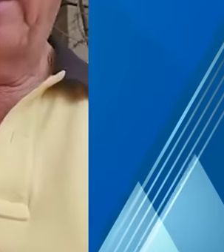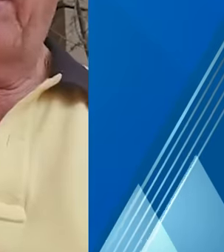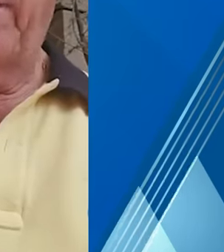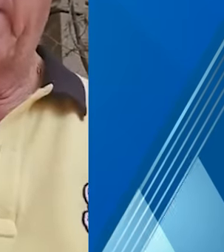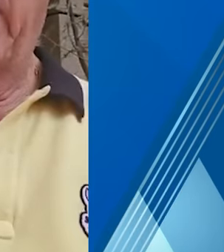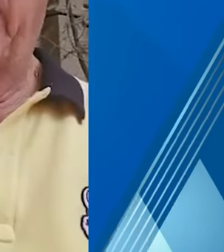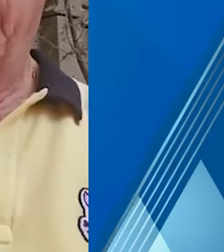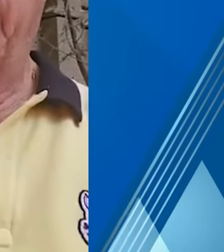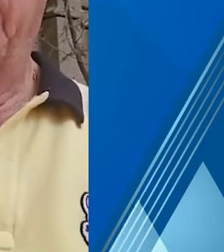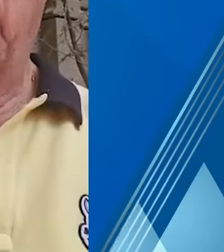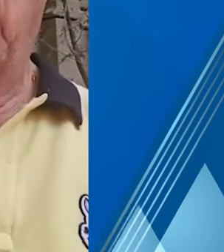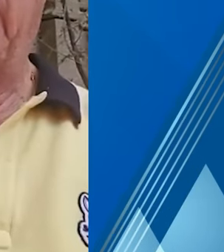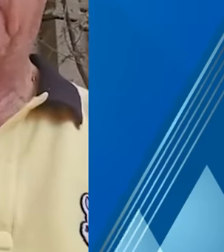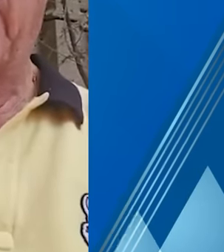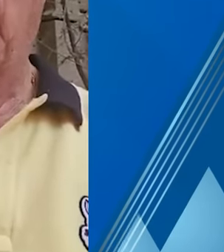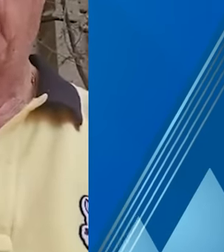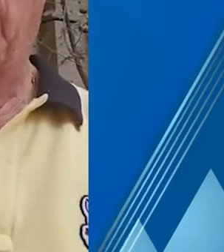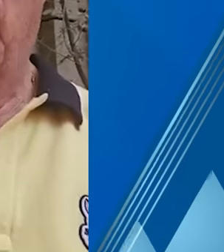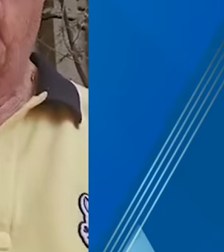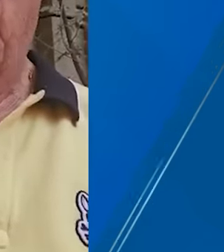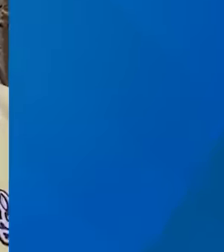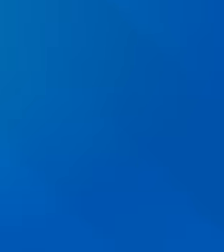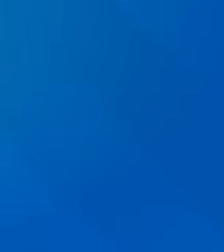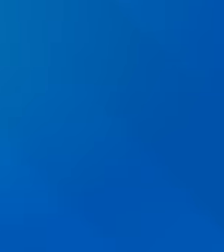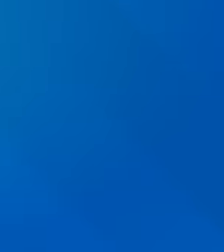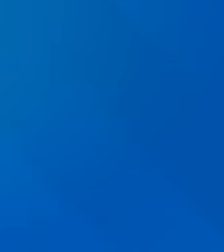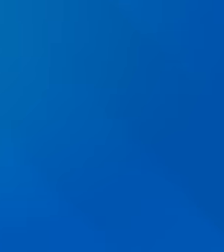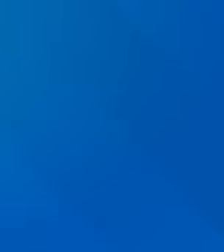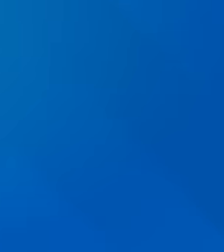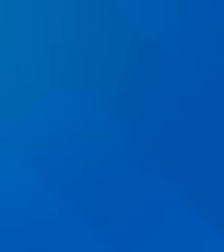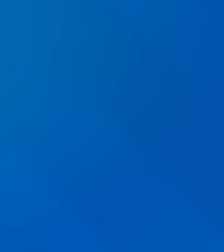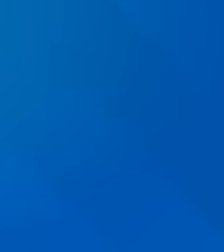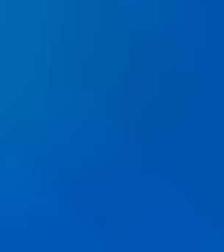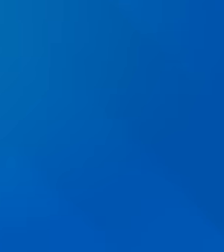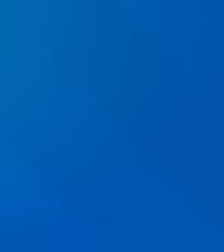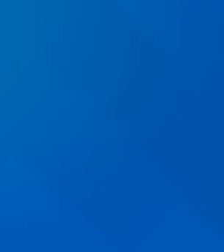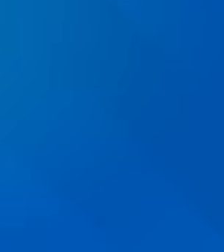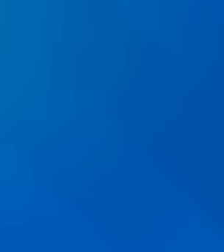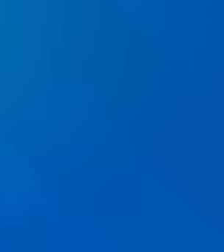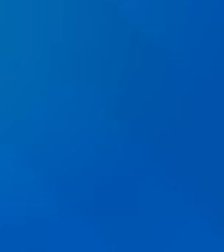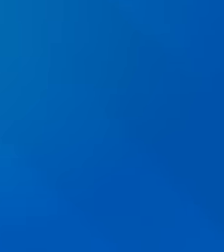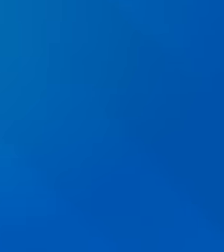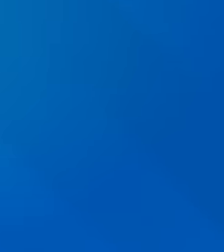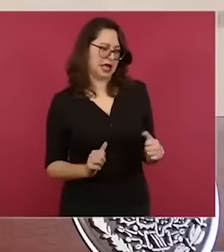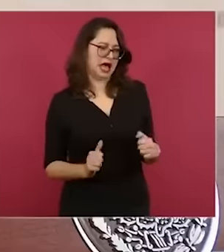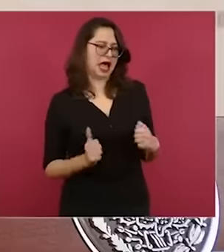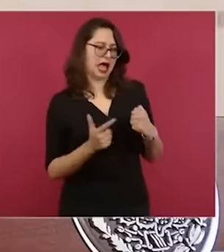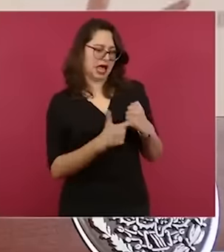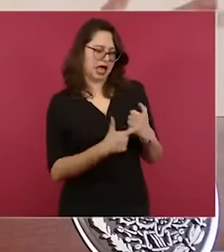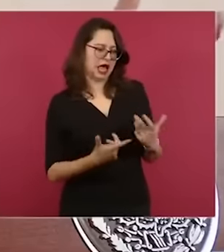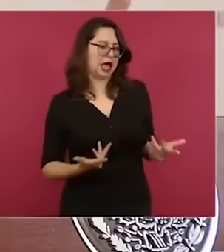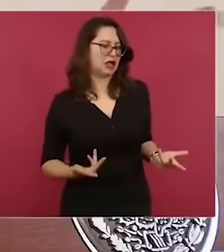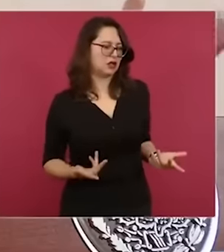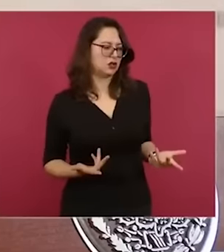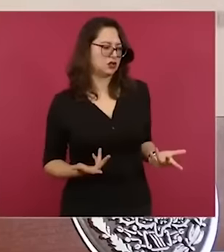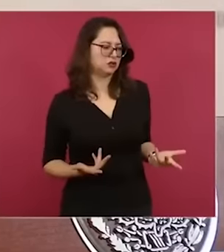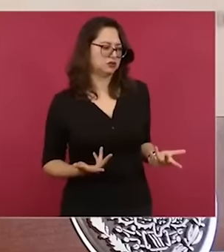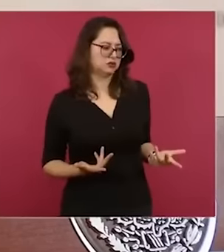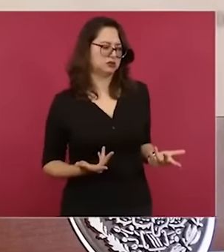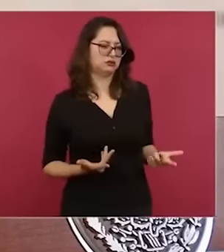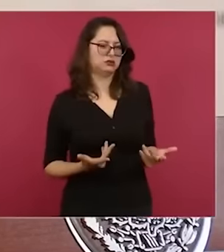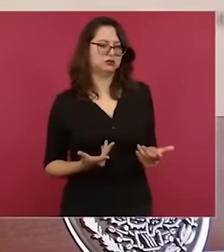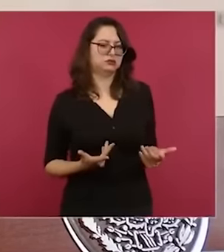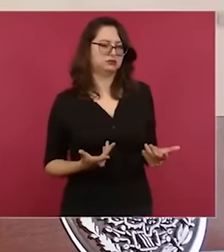A través de redes sociales, Beatriz Gutiérrez Müller señaló que a nombre del presidente Andrés Manuel López Obrador aportó